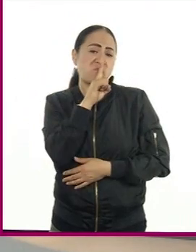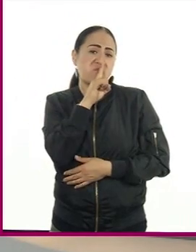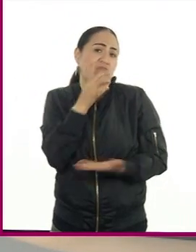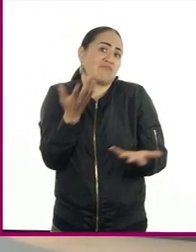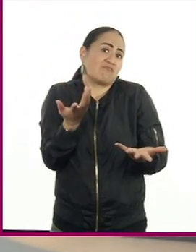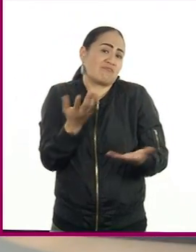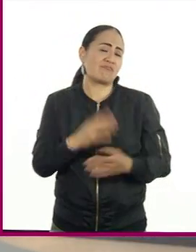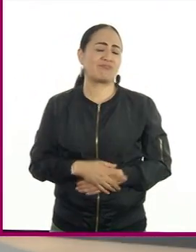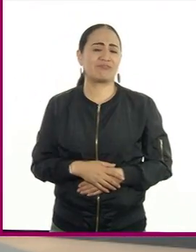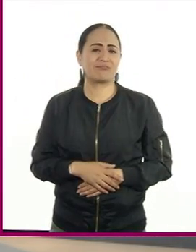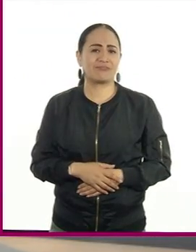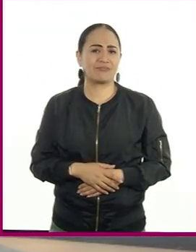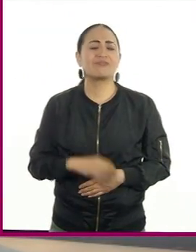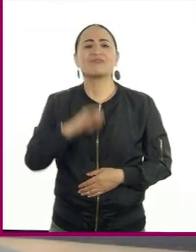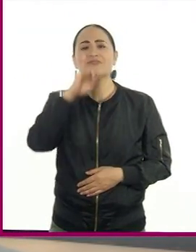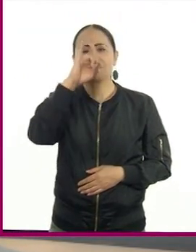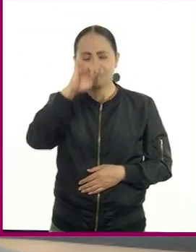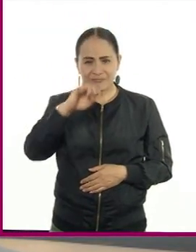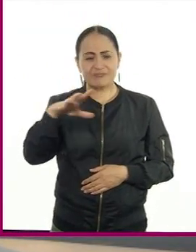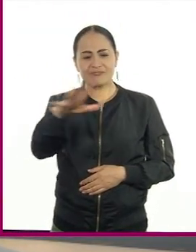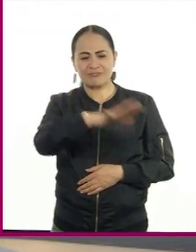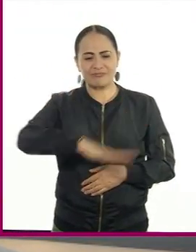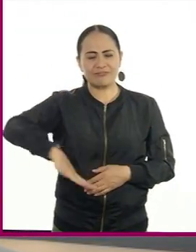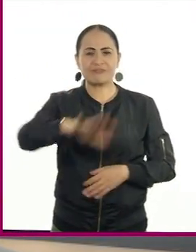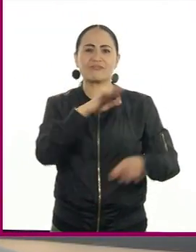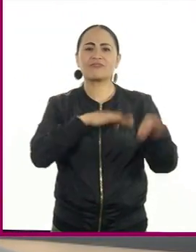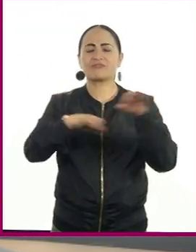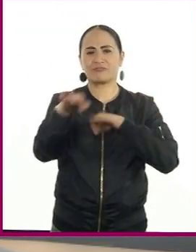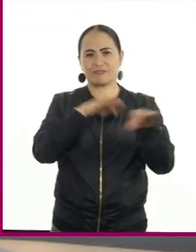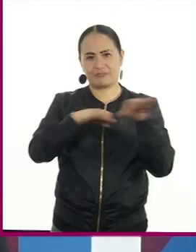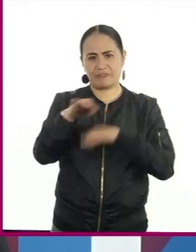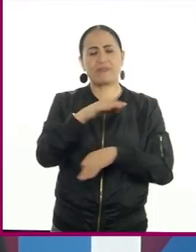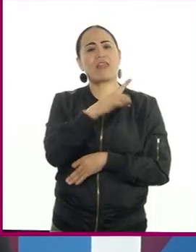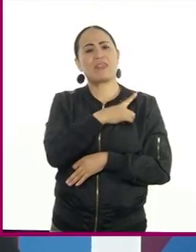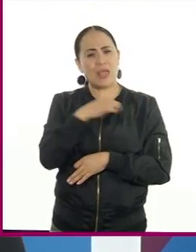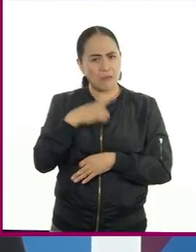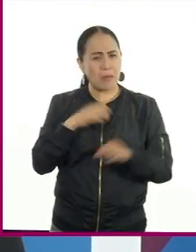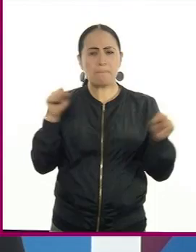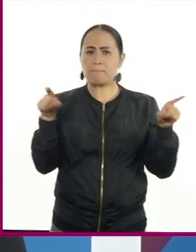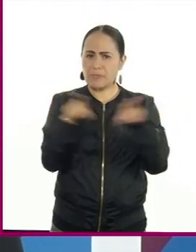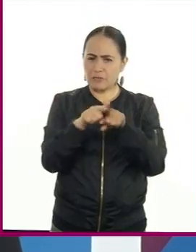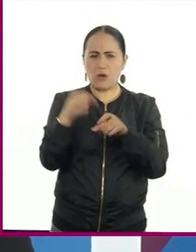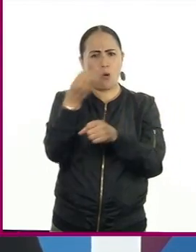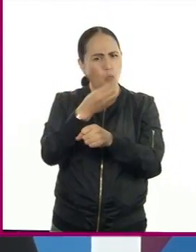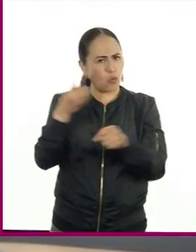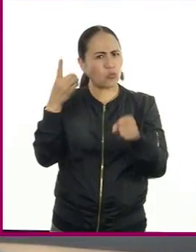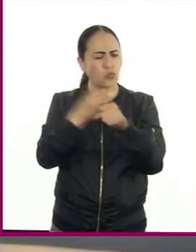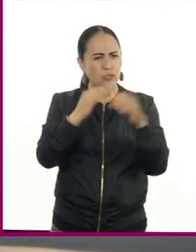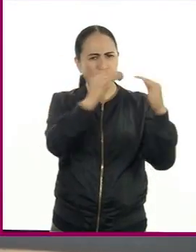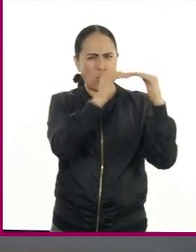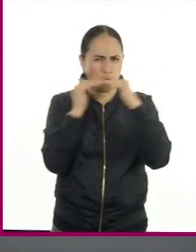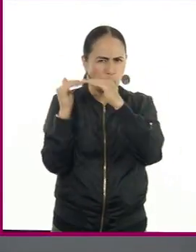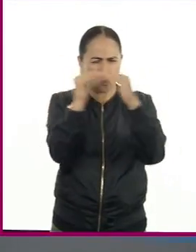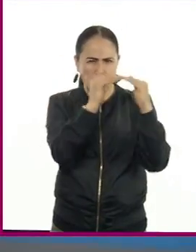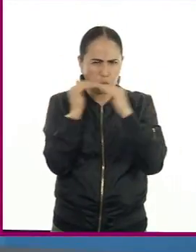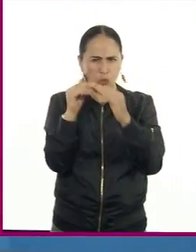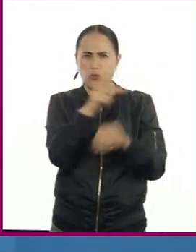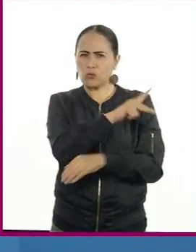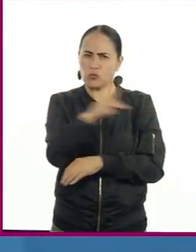Así es, maestra. En el mundo laboral deberían de existir las mismas oportunidades para todas las